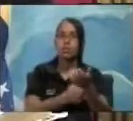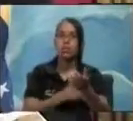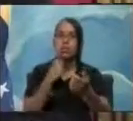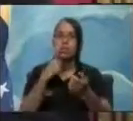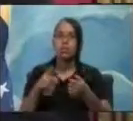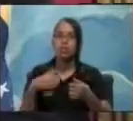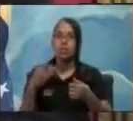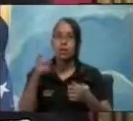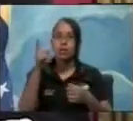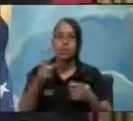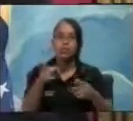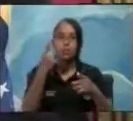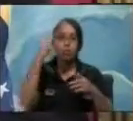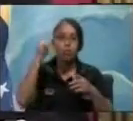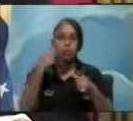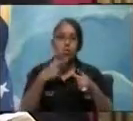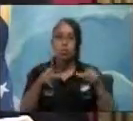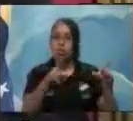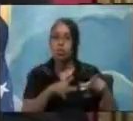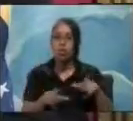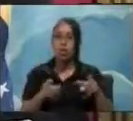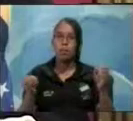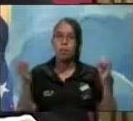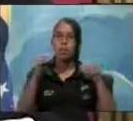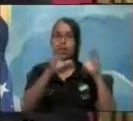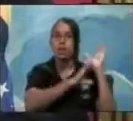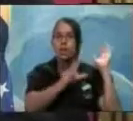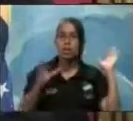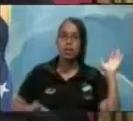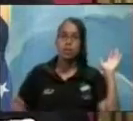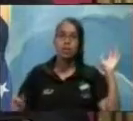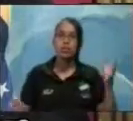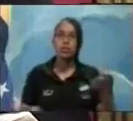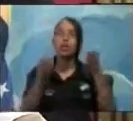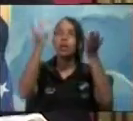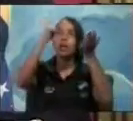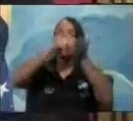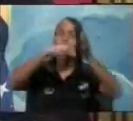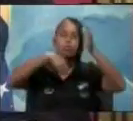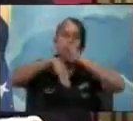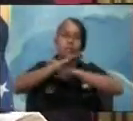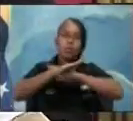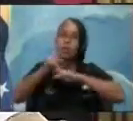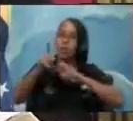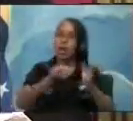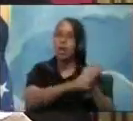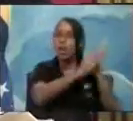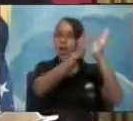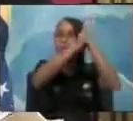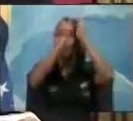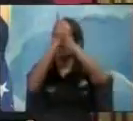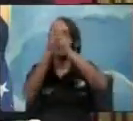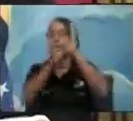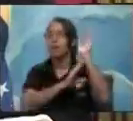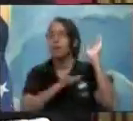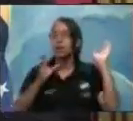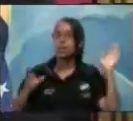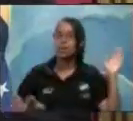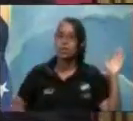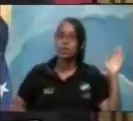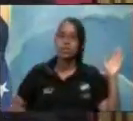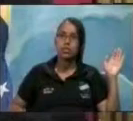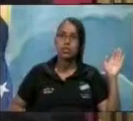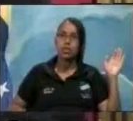va usted por allí a poner a Cristo en alto? Vamos a lo que vamos, a poner a Cristo en